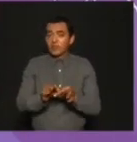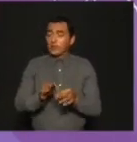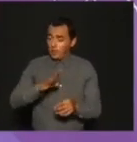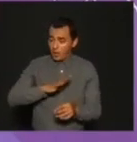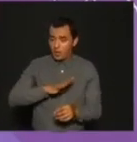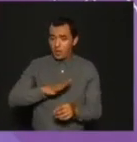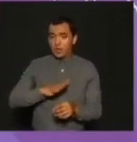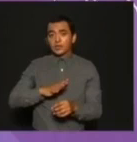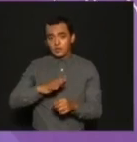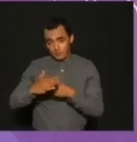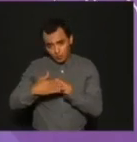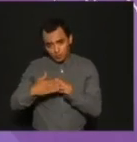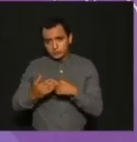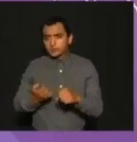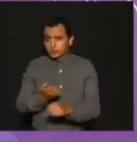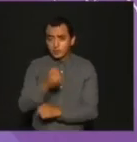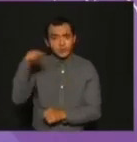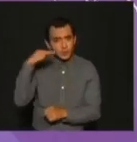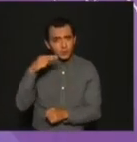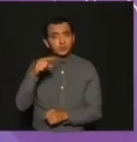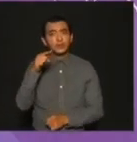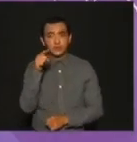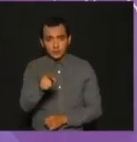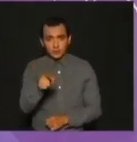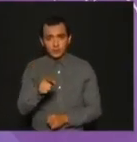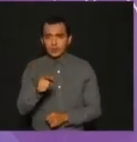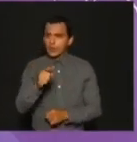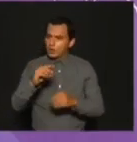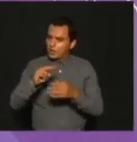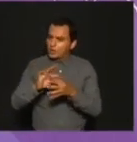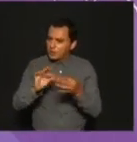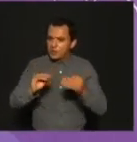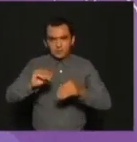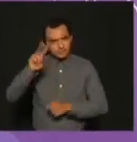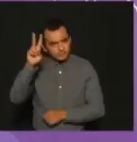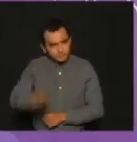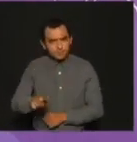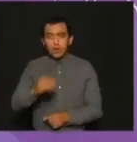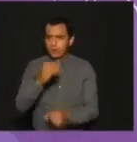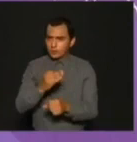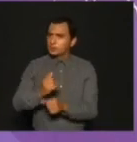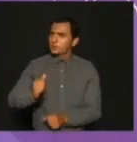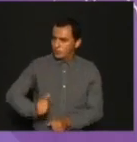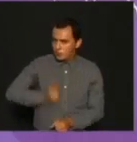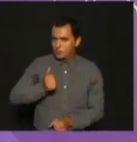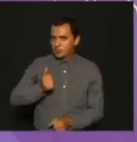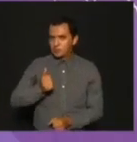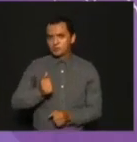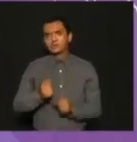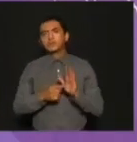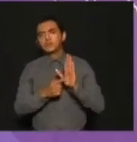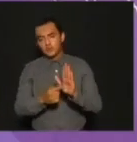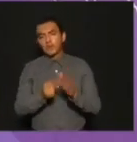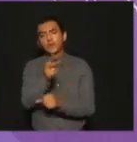Estado, cercano y referente, que te habla con la verdad. Hoy quiero aprovechar este espacio para